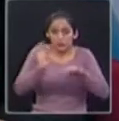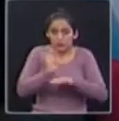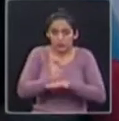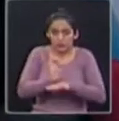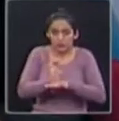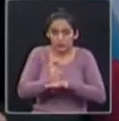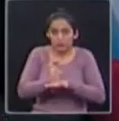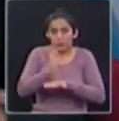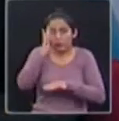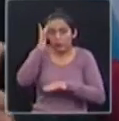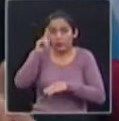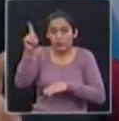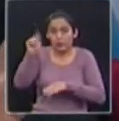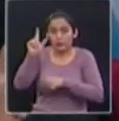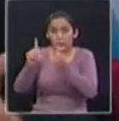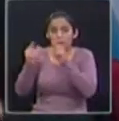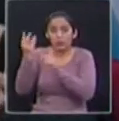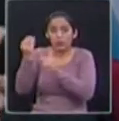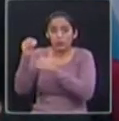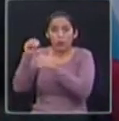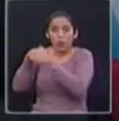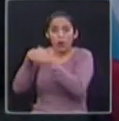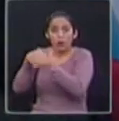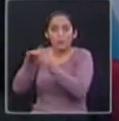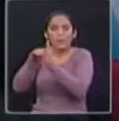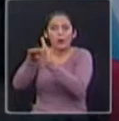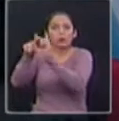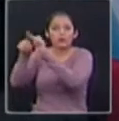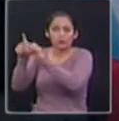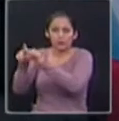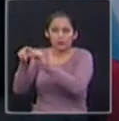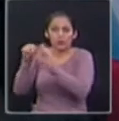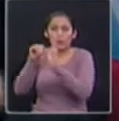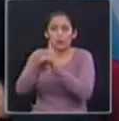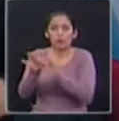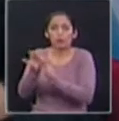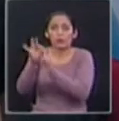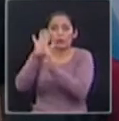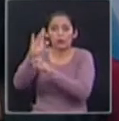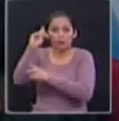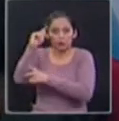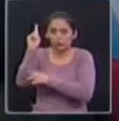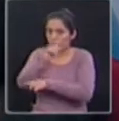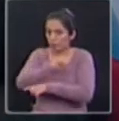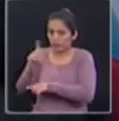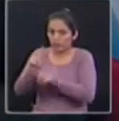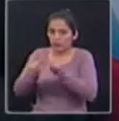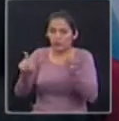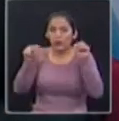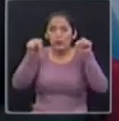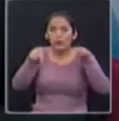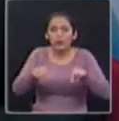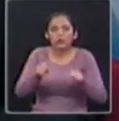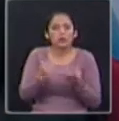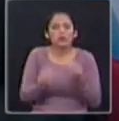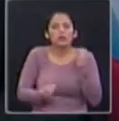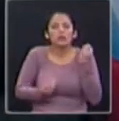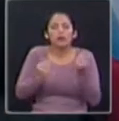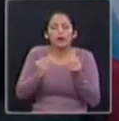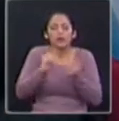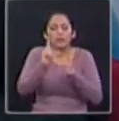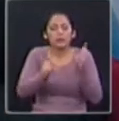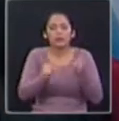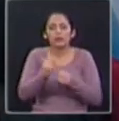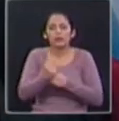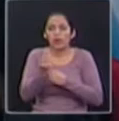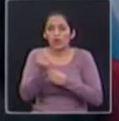sobre todo en donde el banco central ha perdido la capacidad de emitir dinero y sumar grandes fortalezas de laboral dolarización es que es